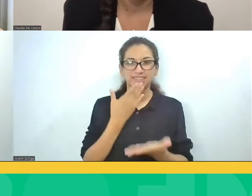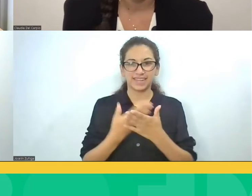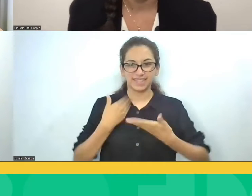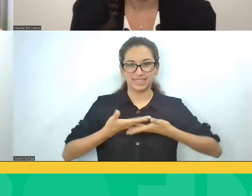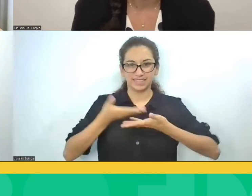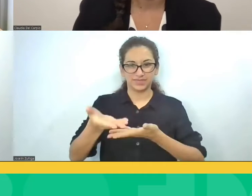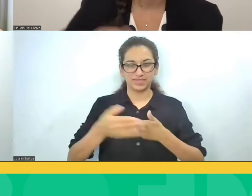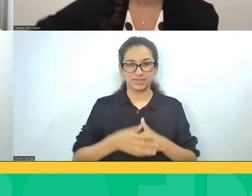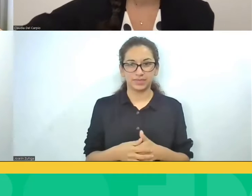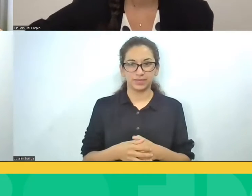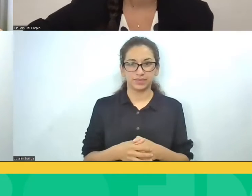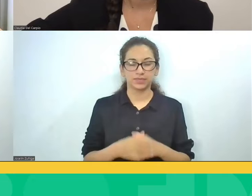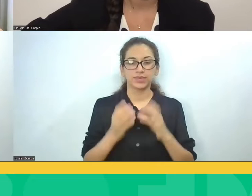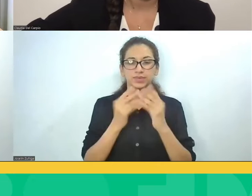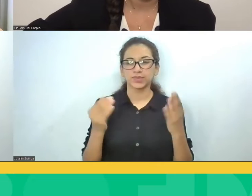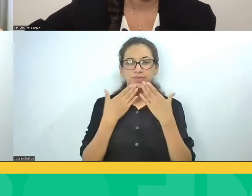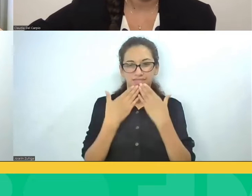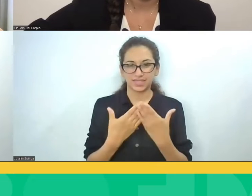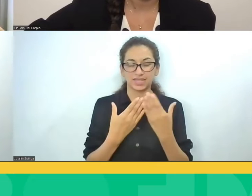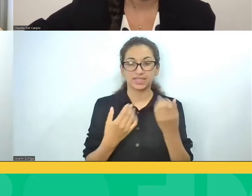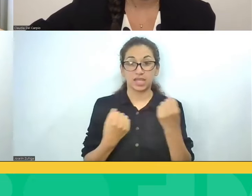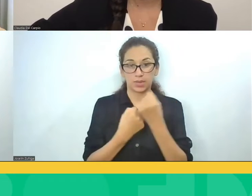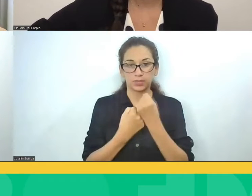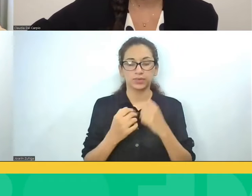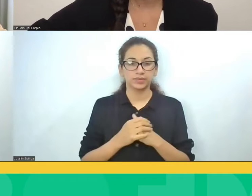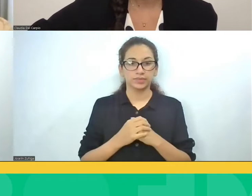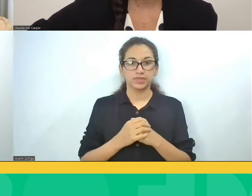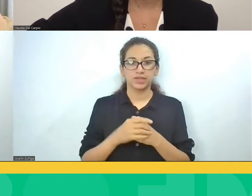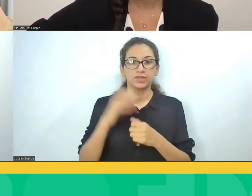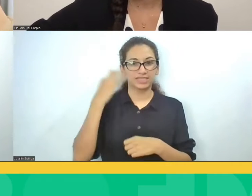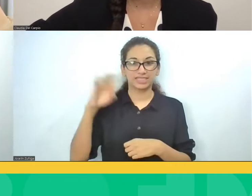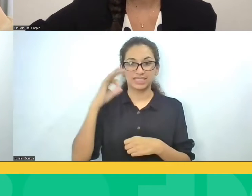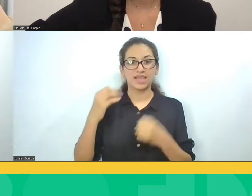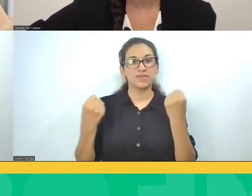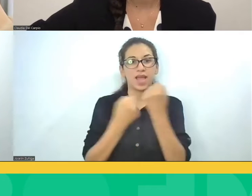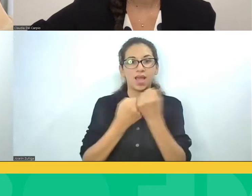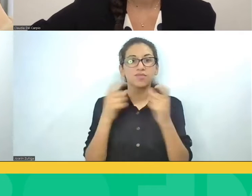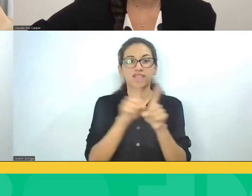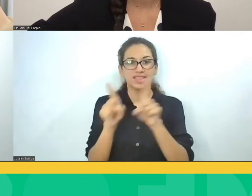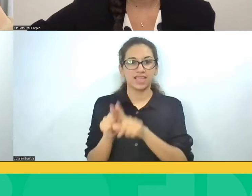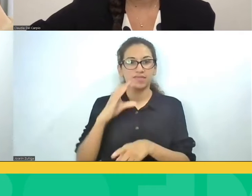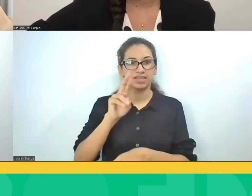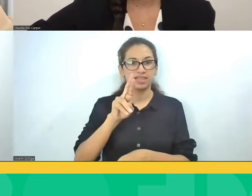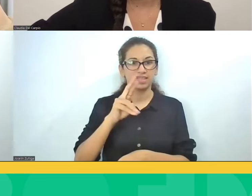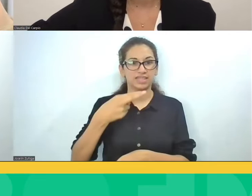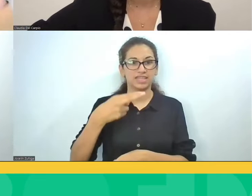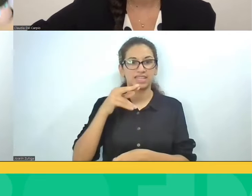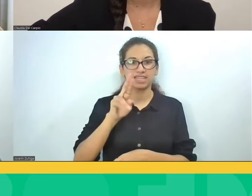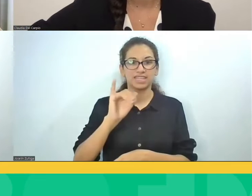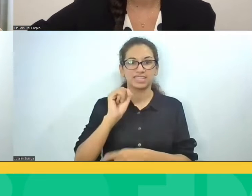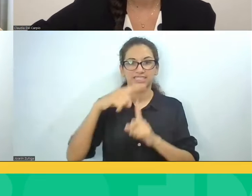invitación. Muchas gracias por acompañarnos y también, bueno, como siempre nos acompaña Cristian, Cristian Martínez, que es